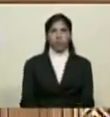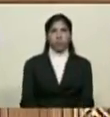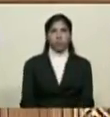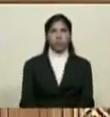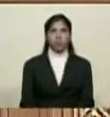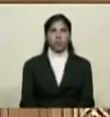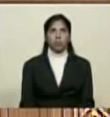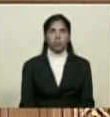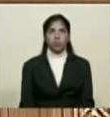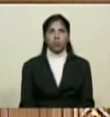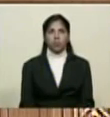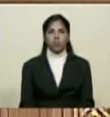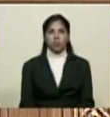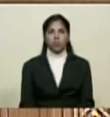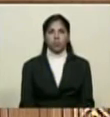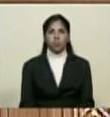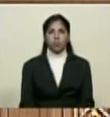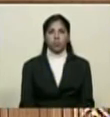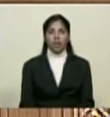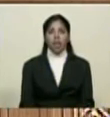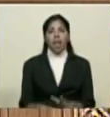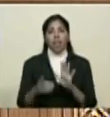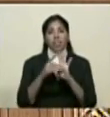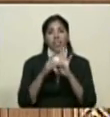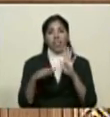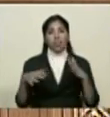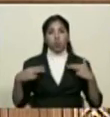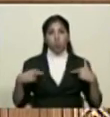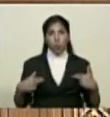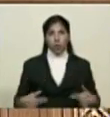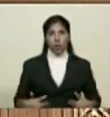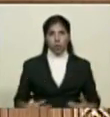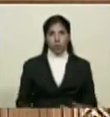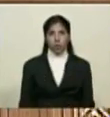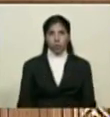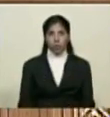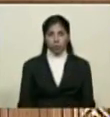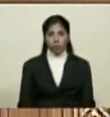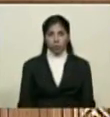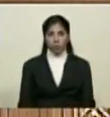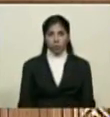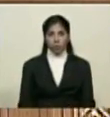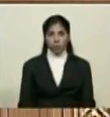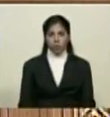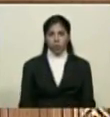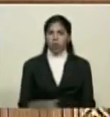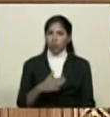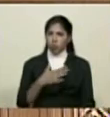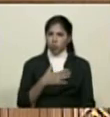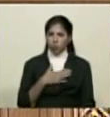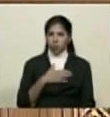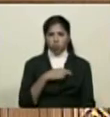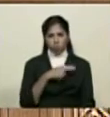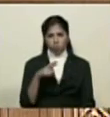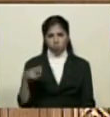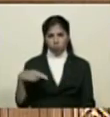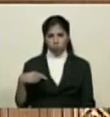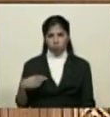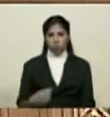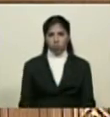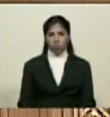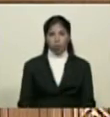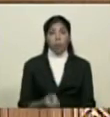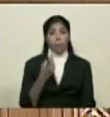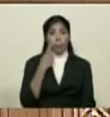no debo dejar de hablar del tema de los derechos humanos. Para nosotros, como Fiscalía General de la República, vean